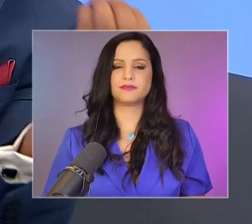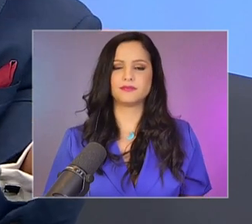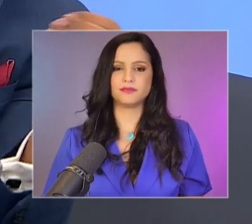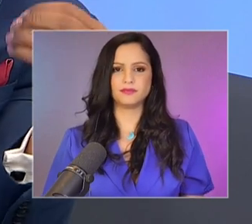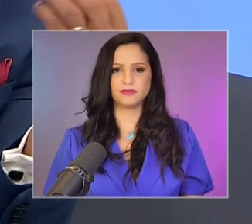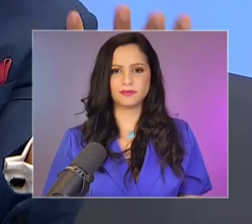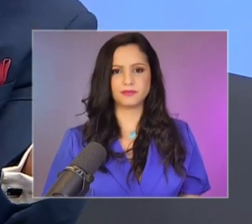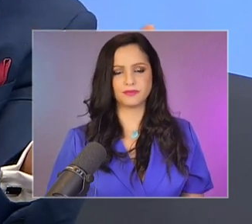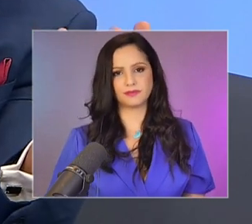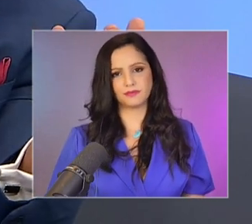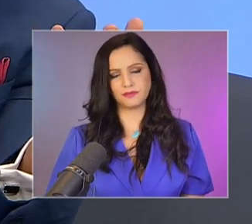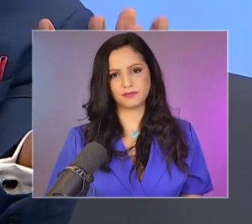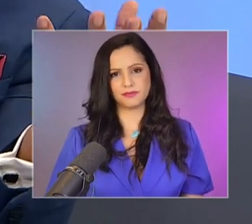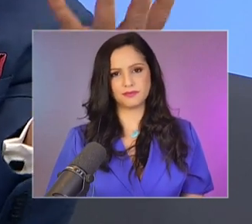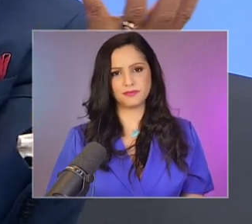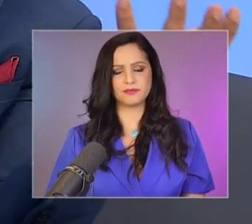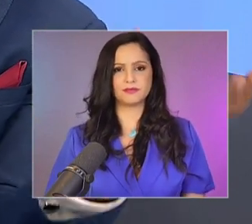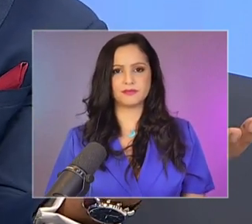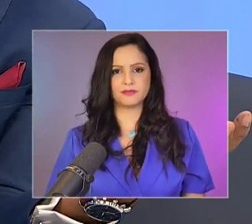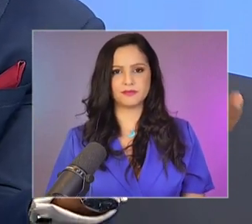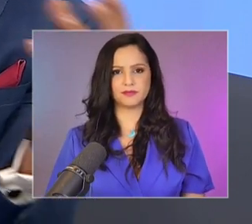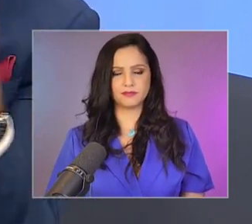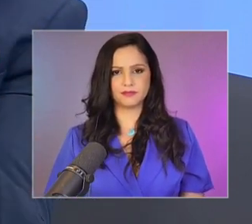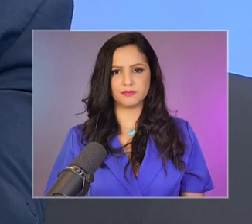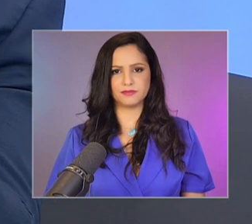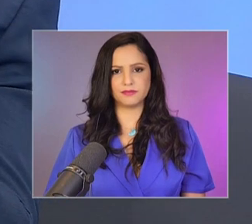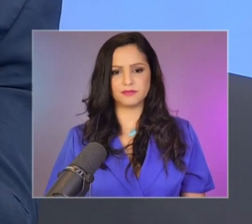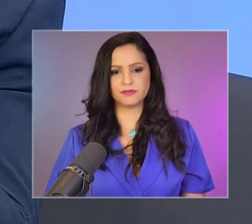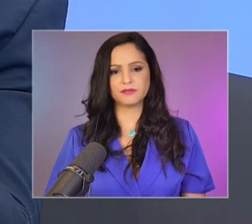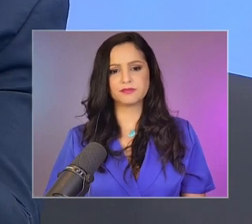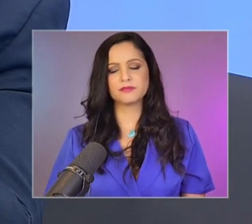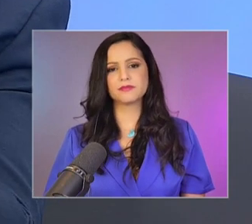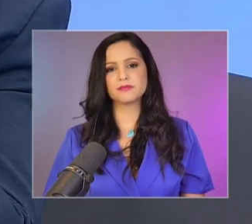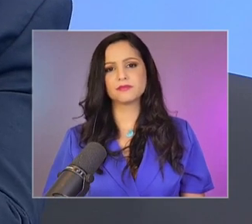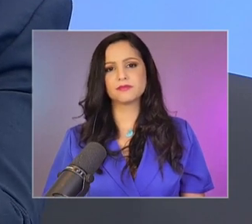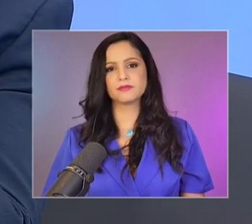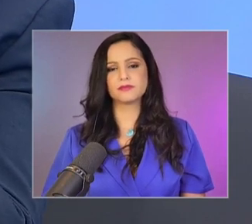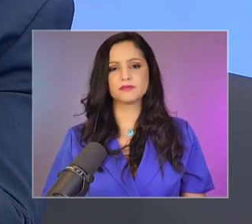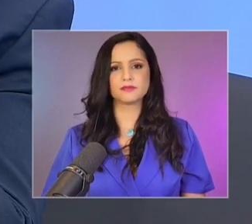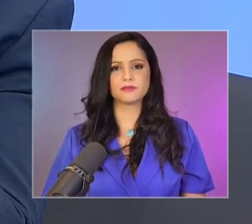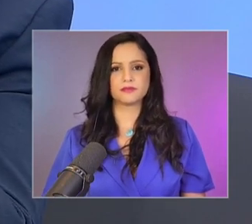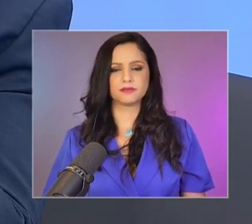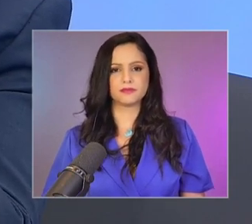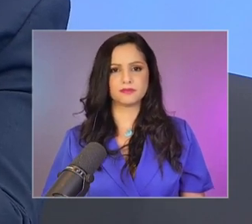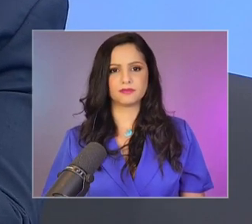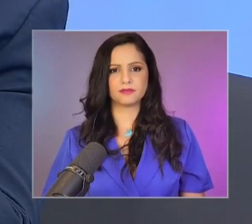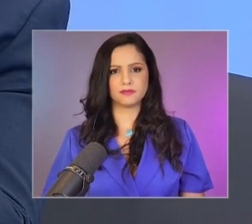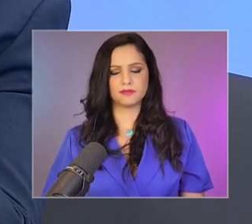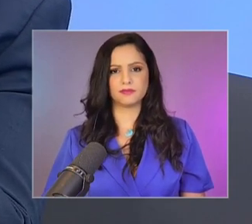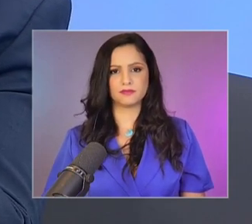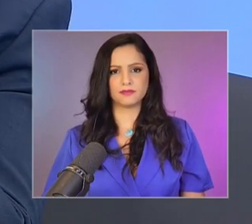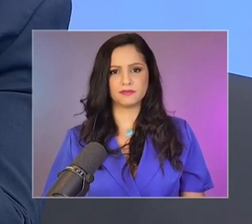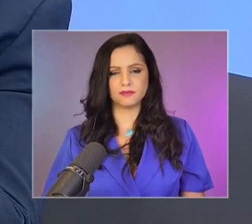repite los modelos de referencia con tu propia familia es decir cuando tú vinculas y simboliza la